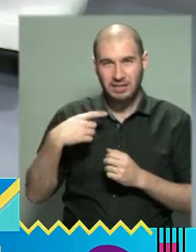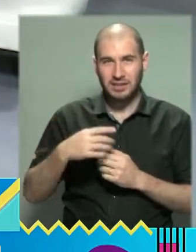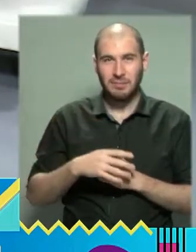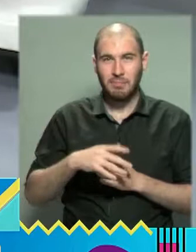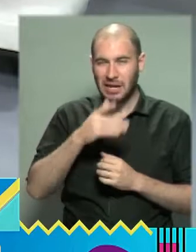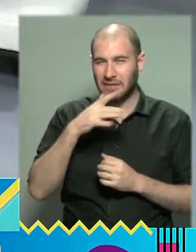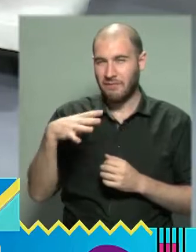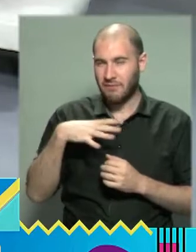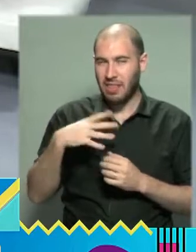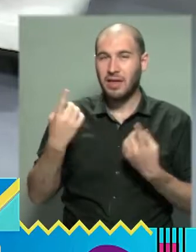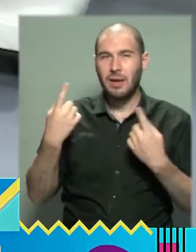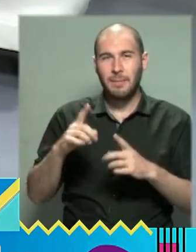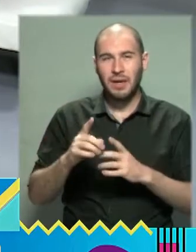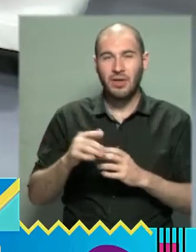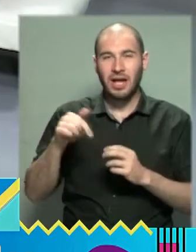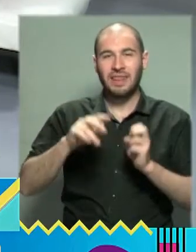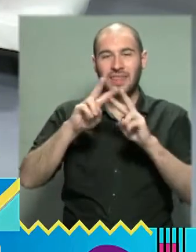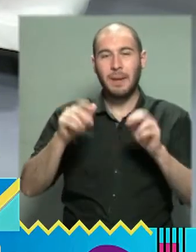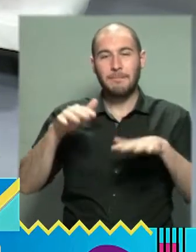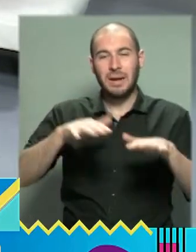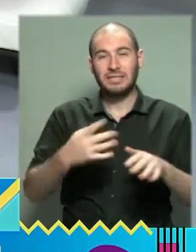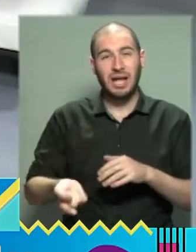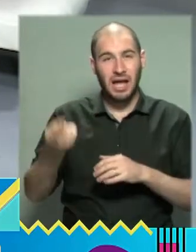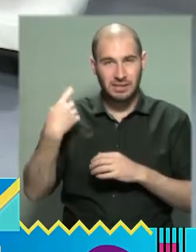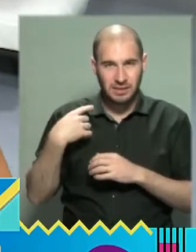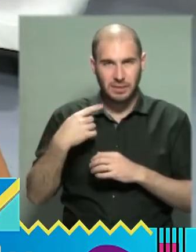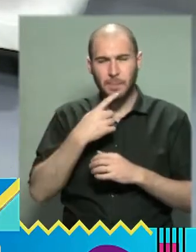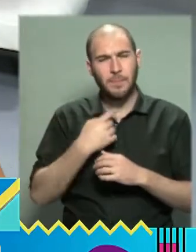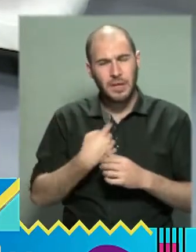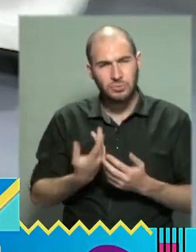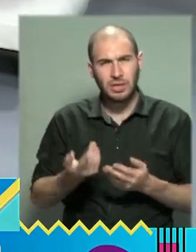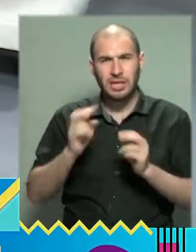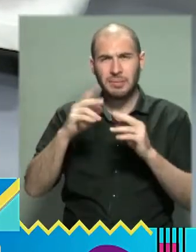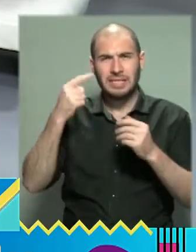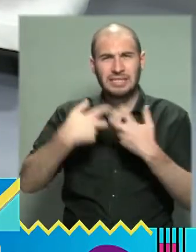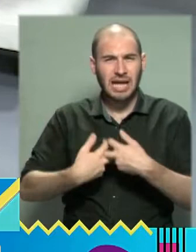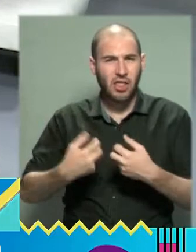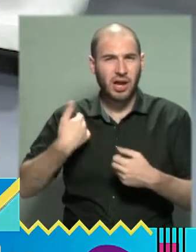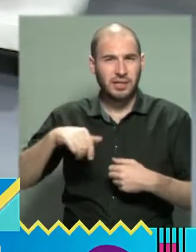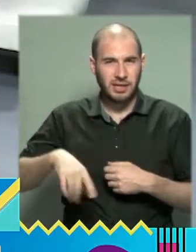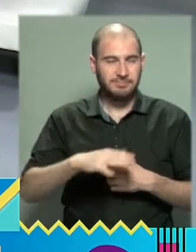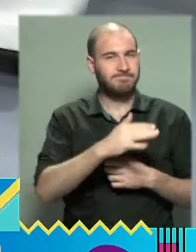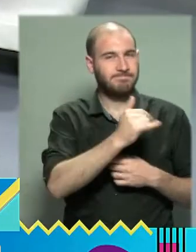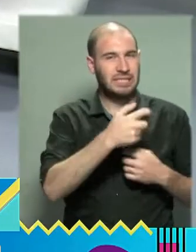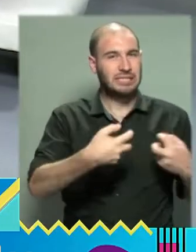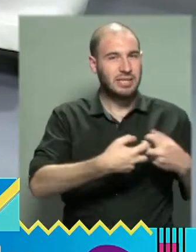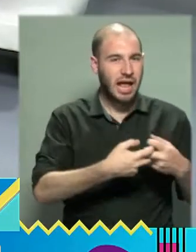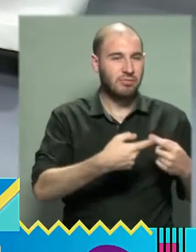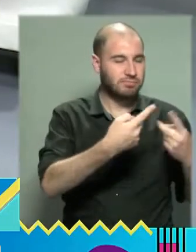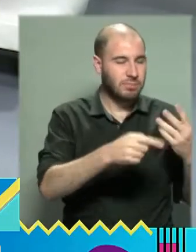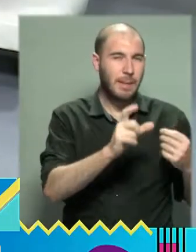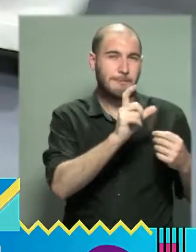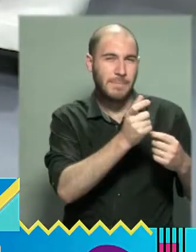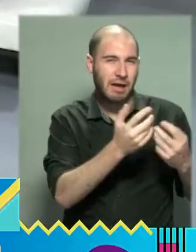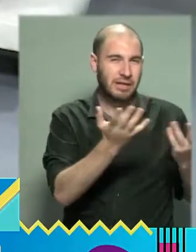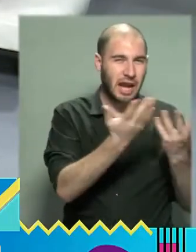poquito colgado, pero que tiene que ver con la marcha de ayer, ¿sí? Que nos lleva a preguntarnos acerca del sindicalismo en nuestro país. Así es, sindicatos, gremios, una palabra